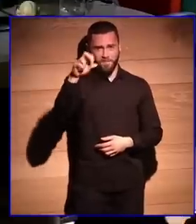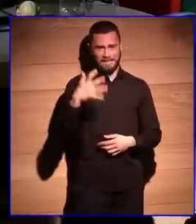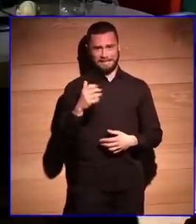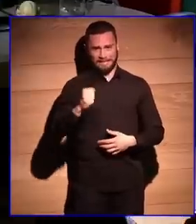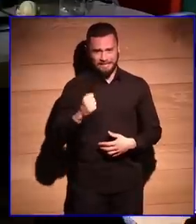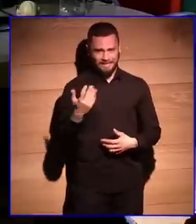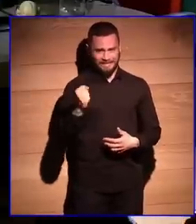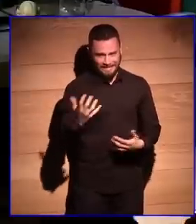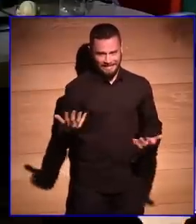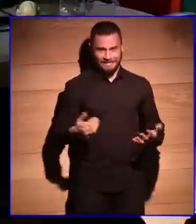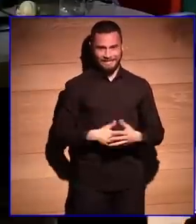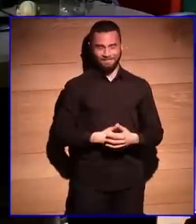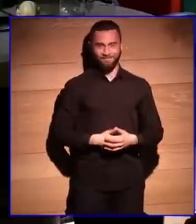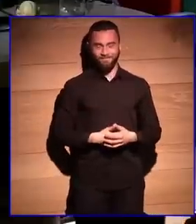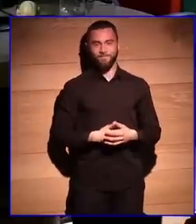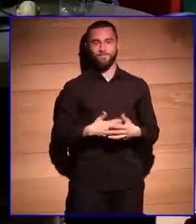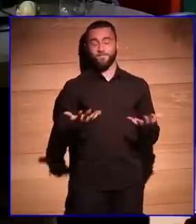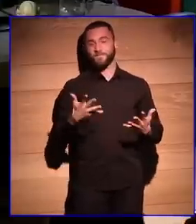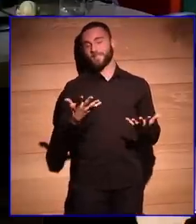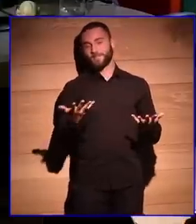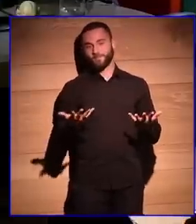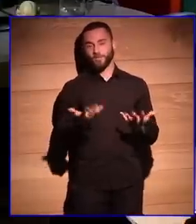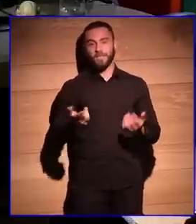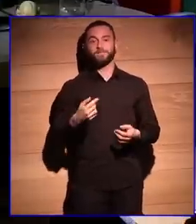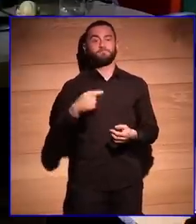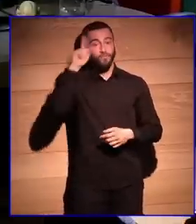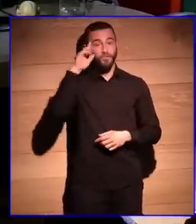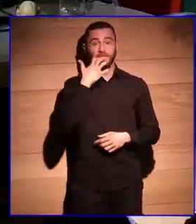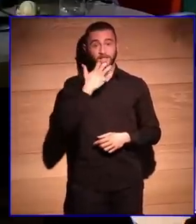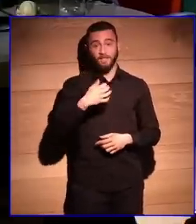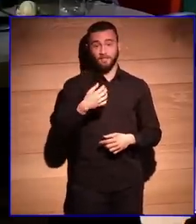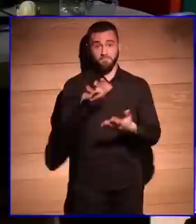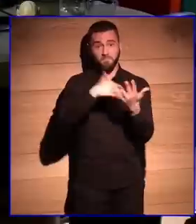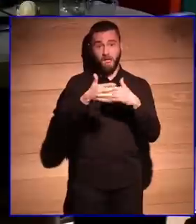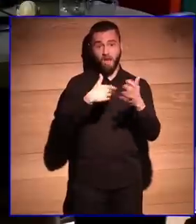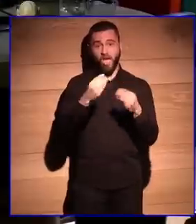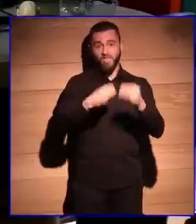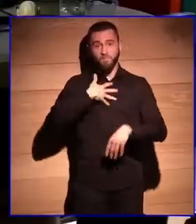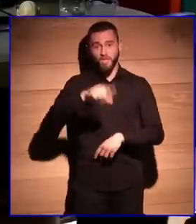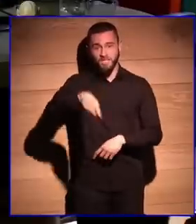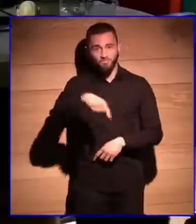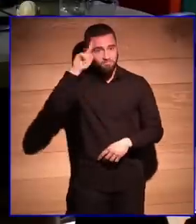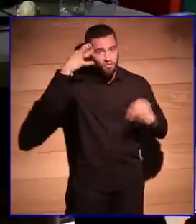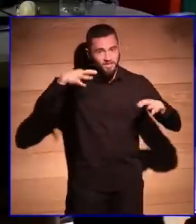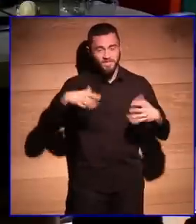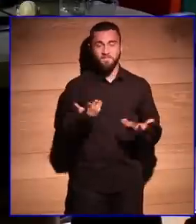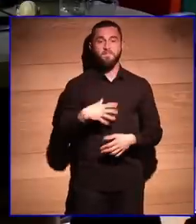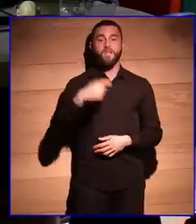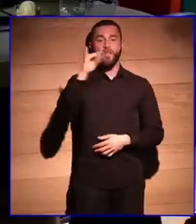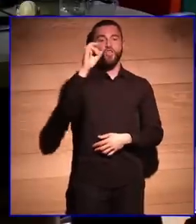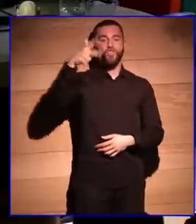entendéis? Que John Malkovich... ¿No entendéis onomatopeyas? Vale. No sé si lo saben, ¿no parece, hacer eso con las manos? ¿No parece que John Malkovich en Las Amistades